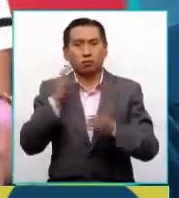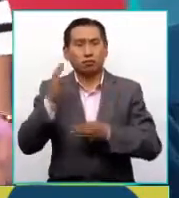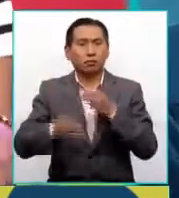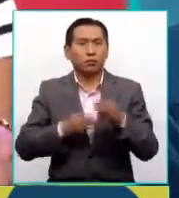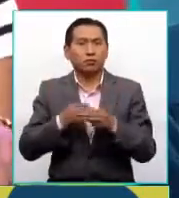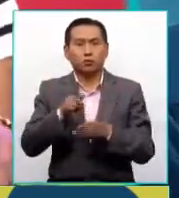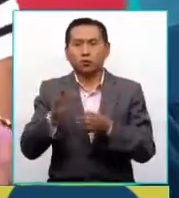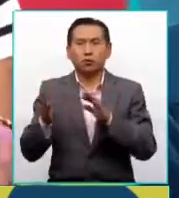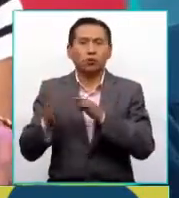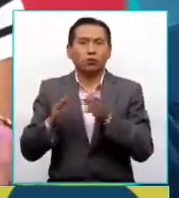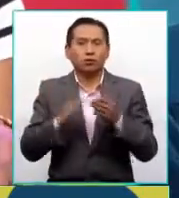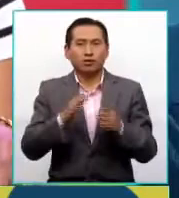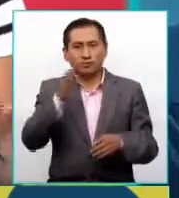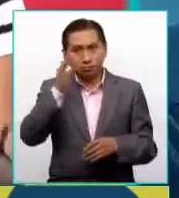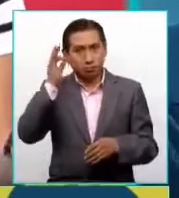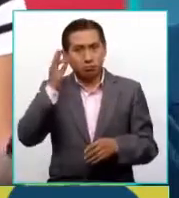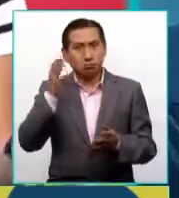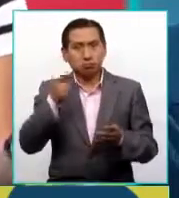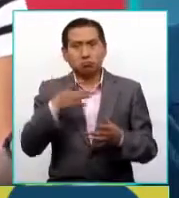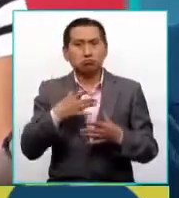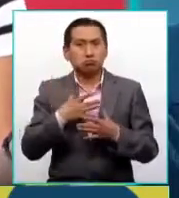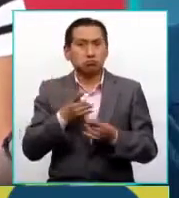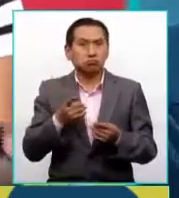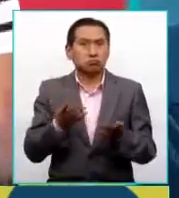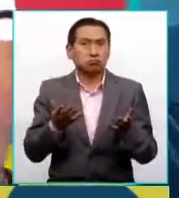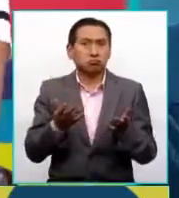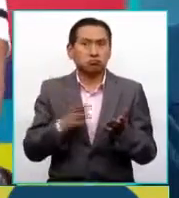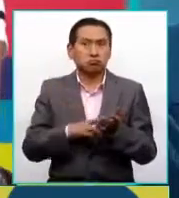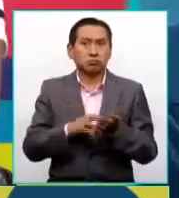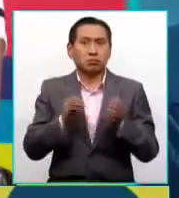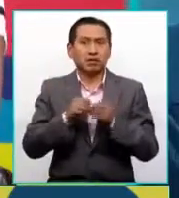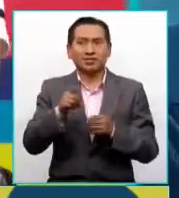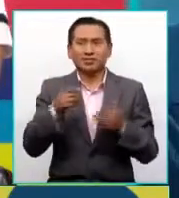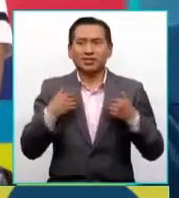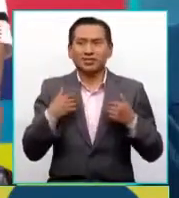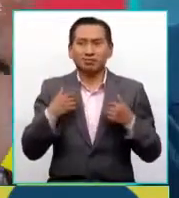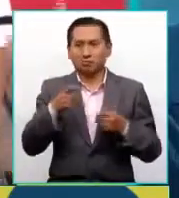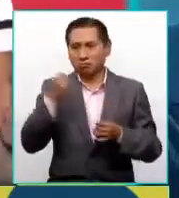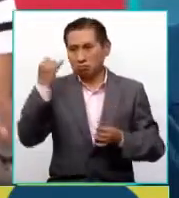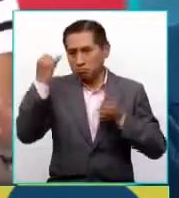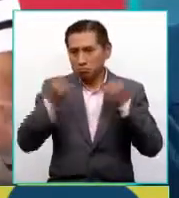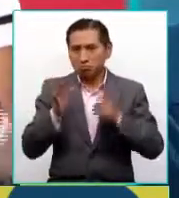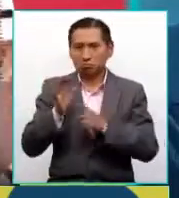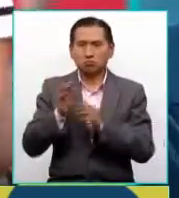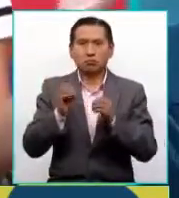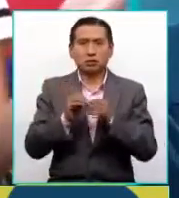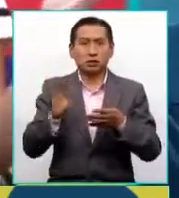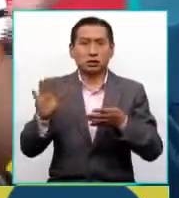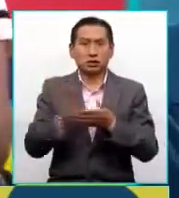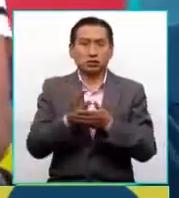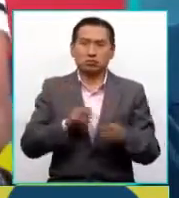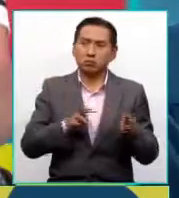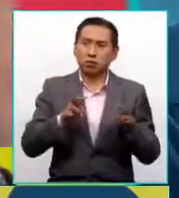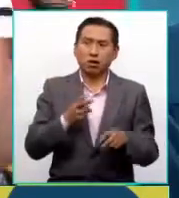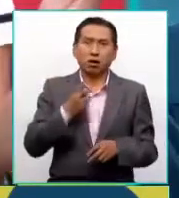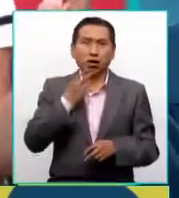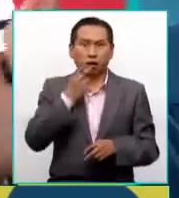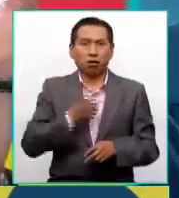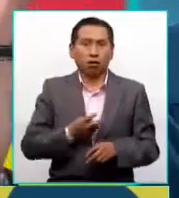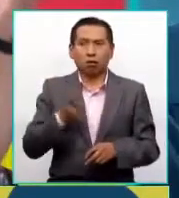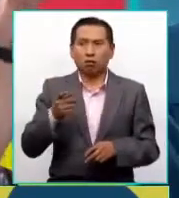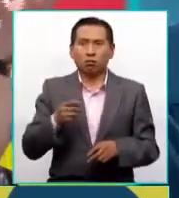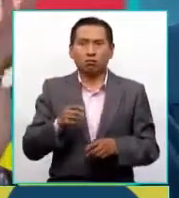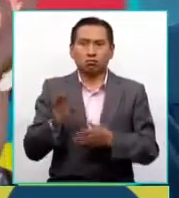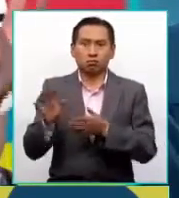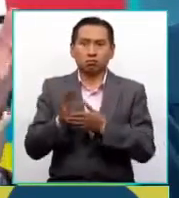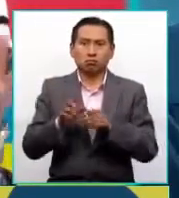las comunidades indígenas. Es súper interesante cuando se lleva esta cosmovisión al cine, porque realmente impresiona, la gran